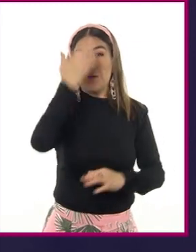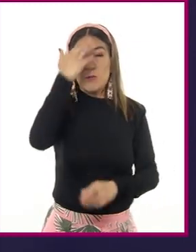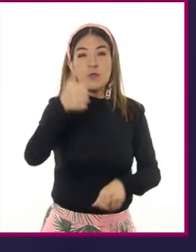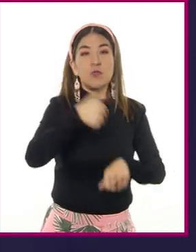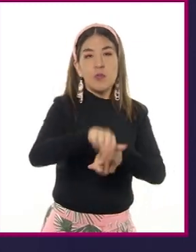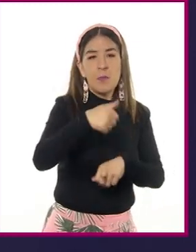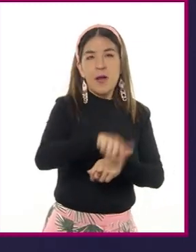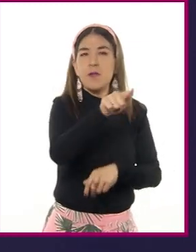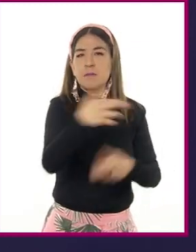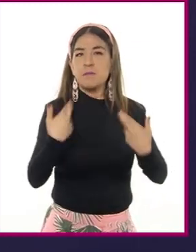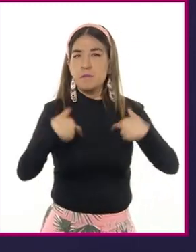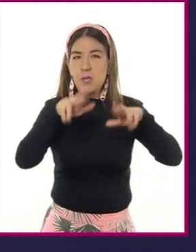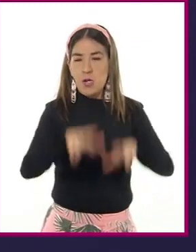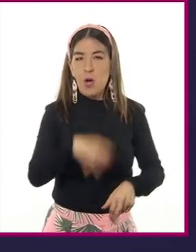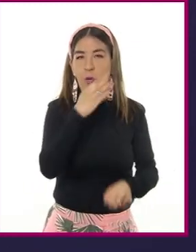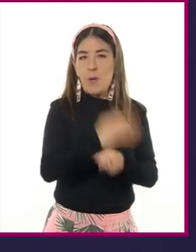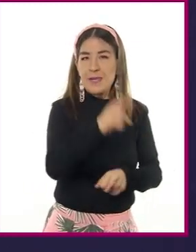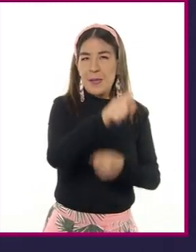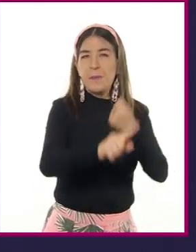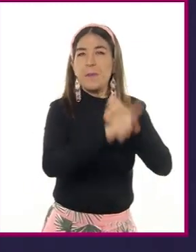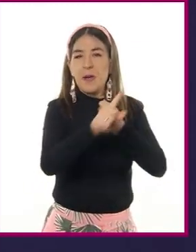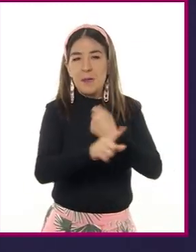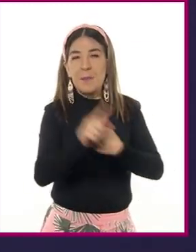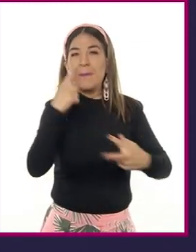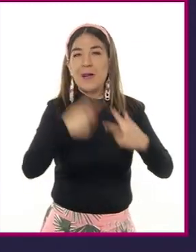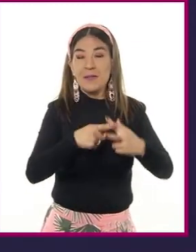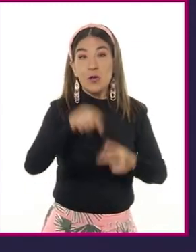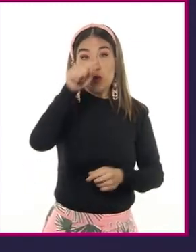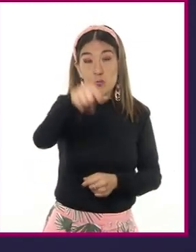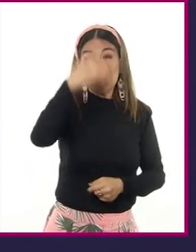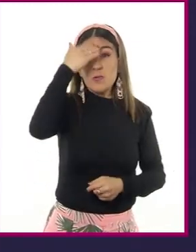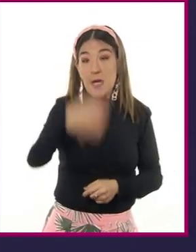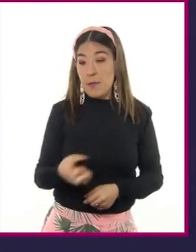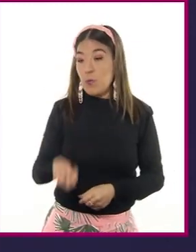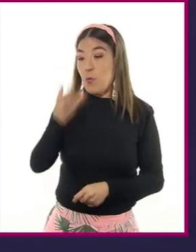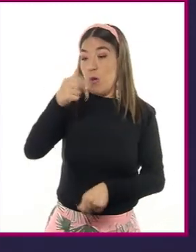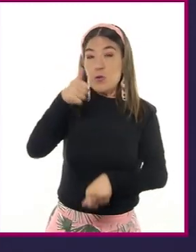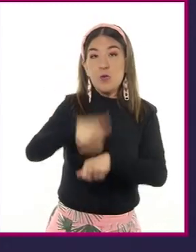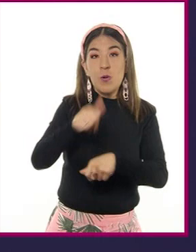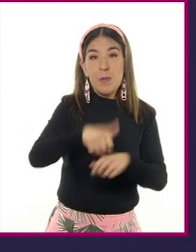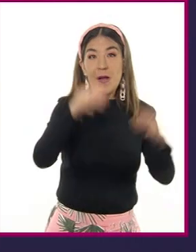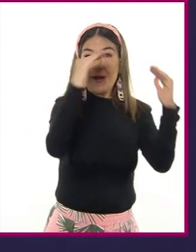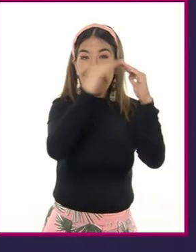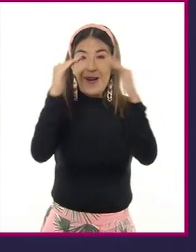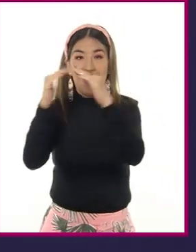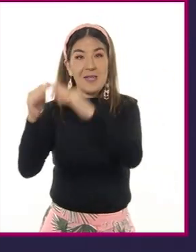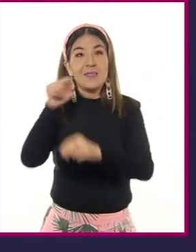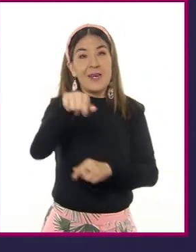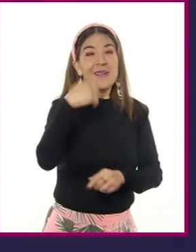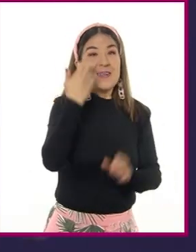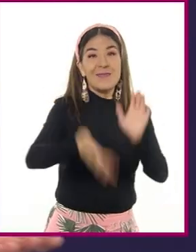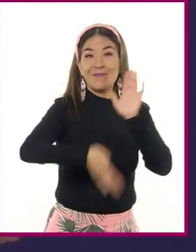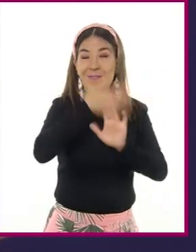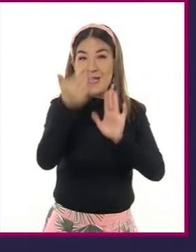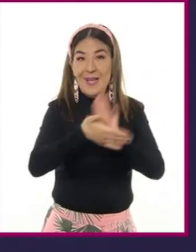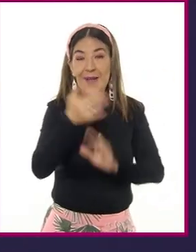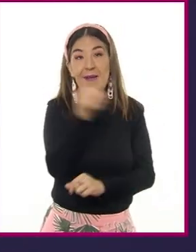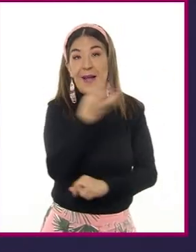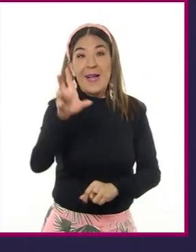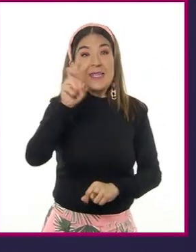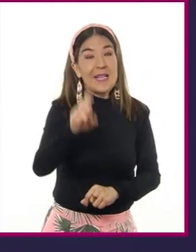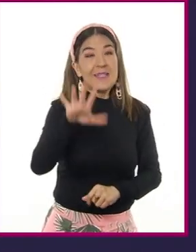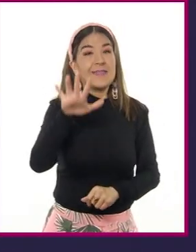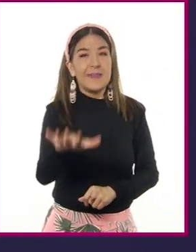expresión que representa esta situación y si sabemos que el número de casas que desea construir Carmen es de